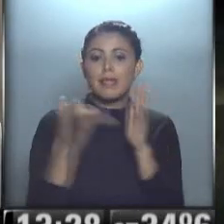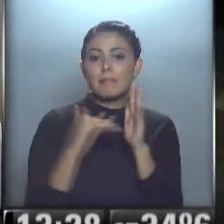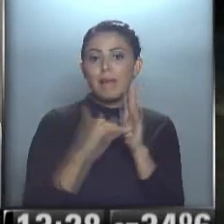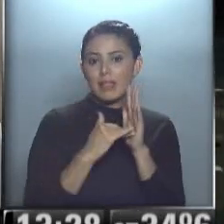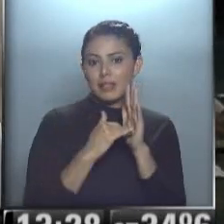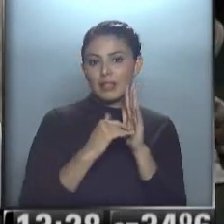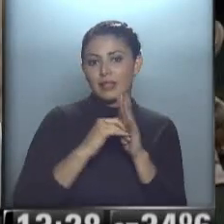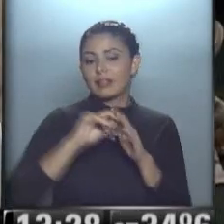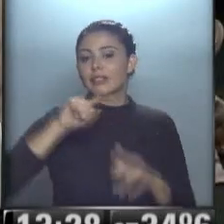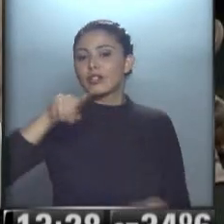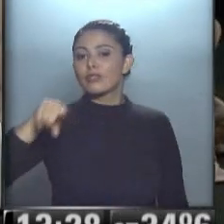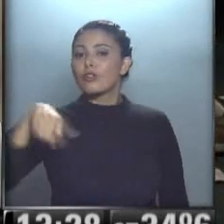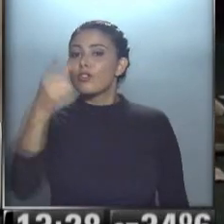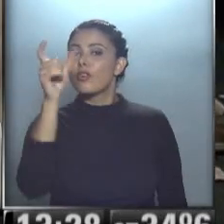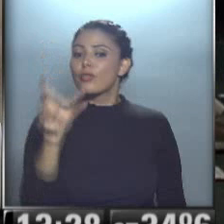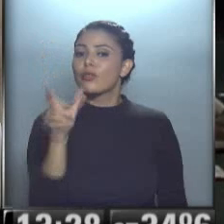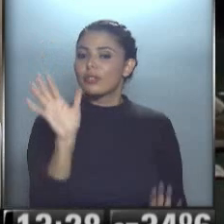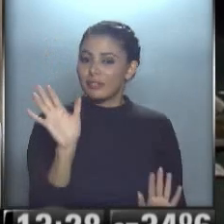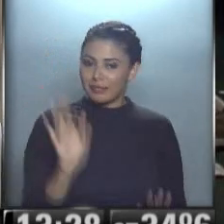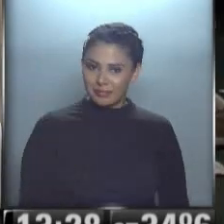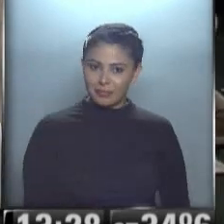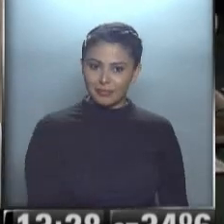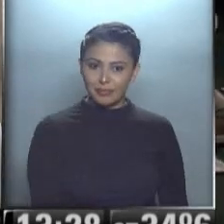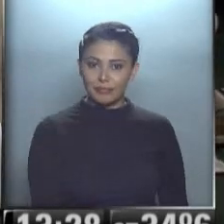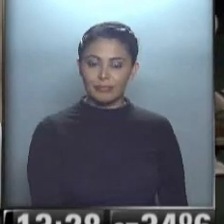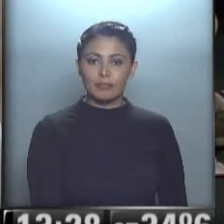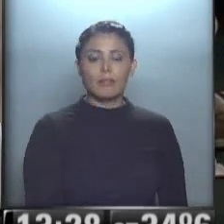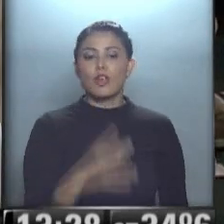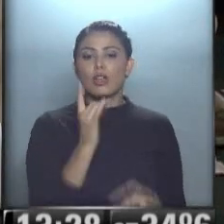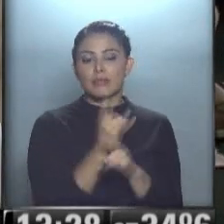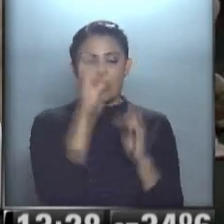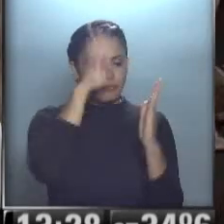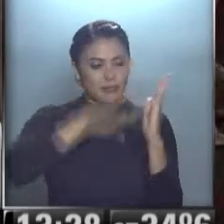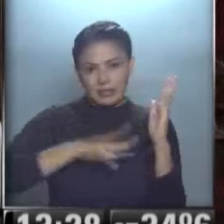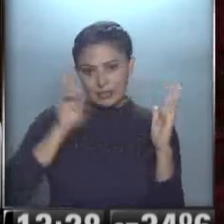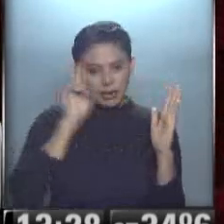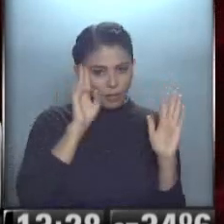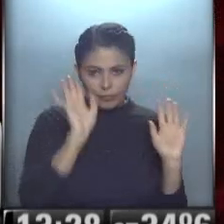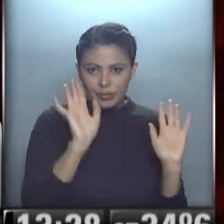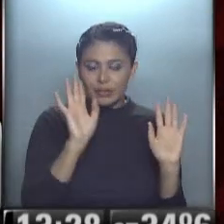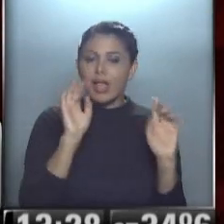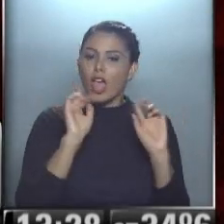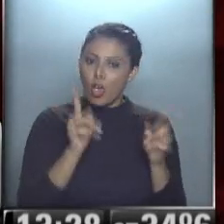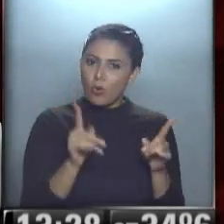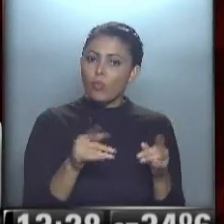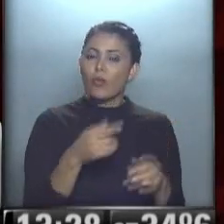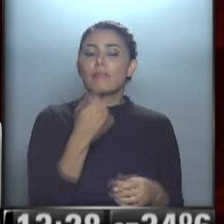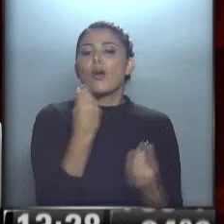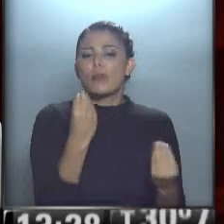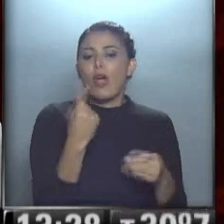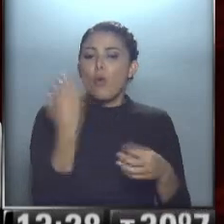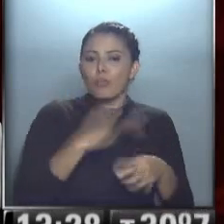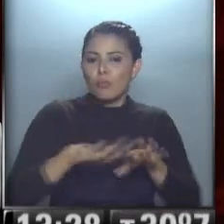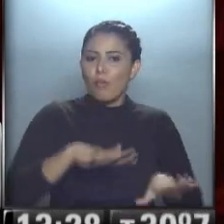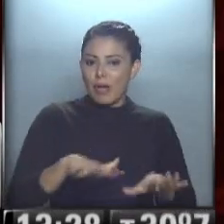un poco de qué es lo que recibimos del otro, sin irnos de texto, aún estando dentro del texto, pero nos permitimos, sí, porque es un momento en el que